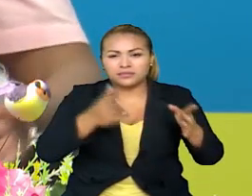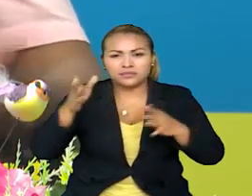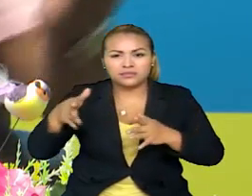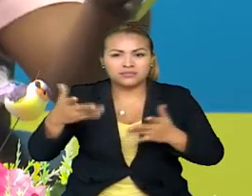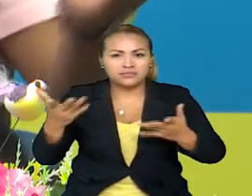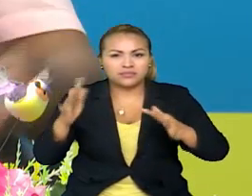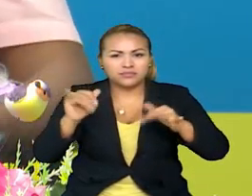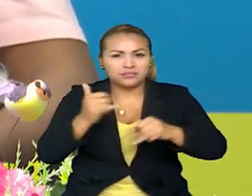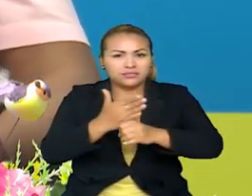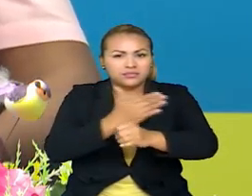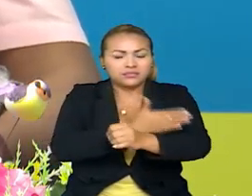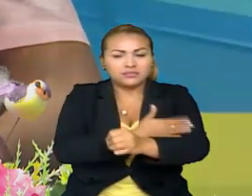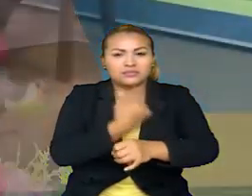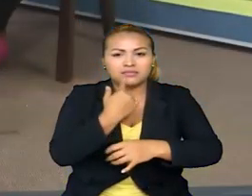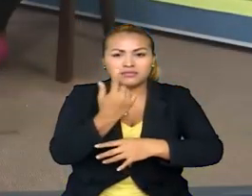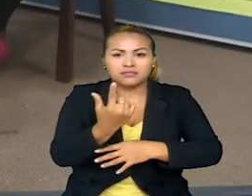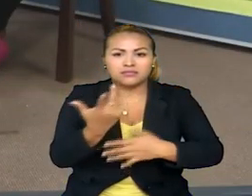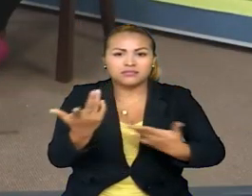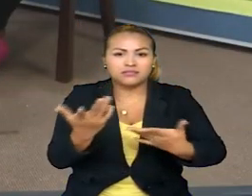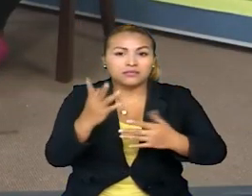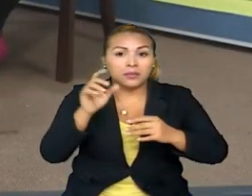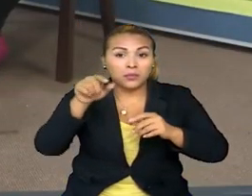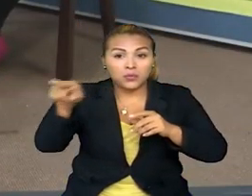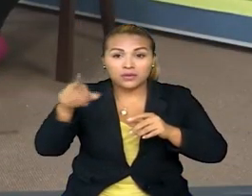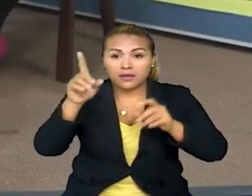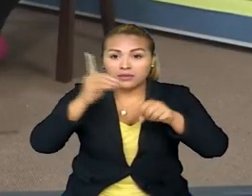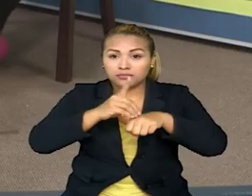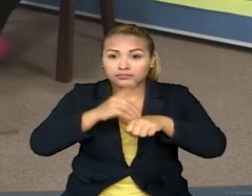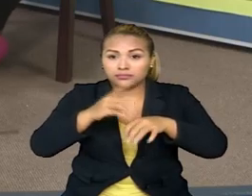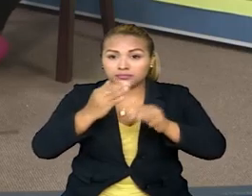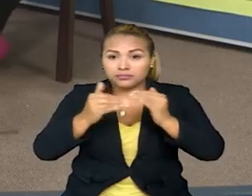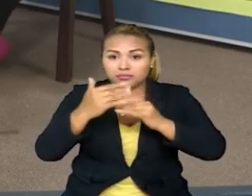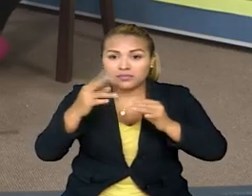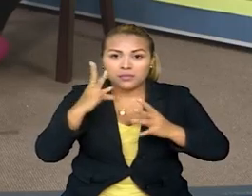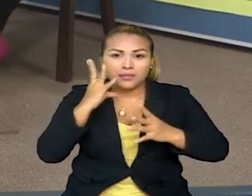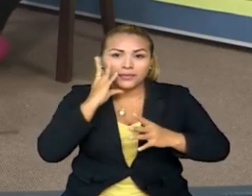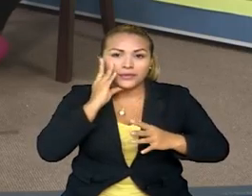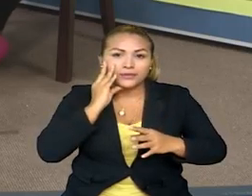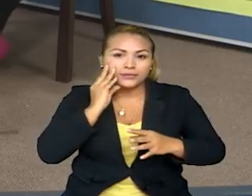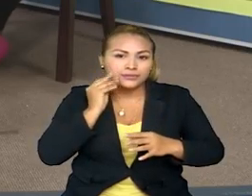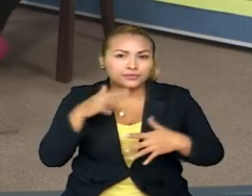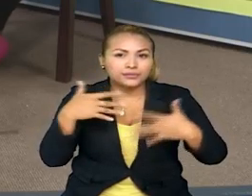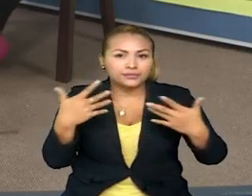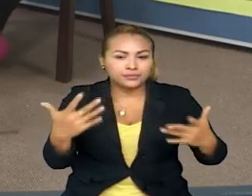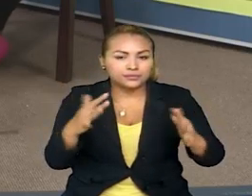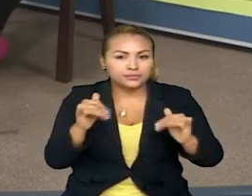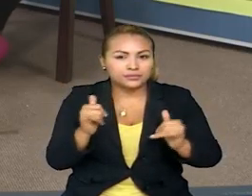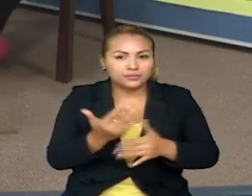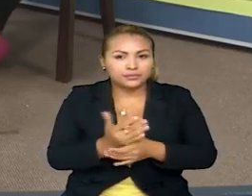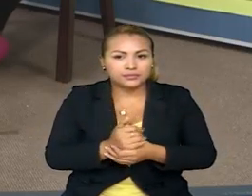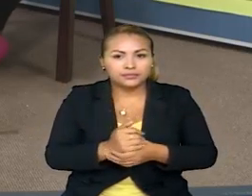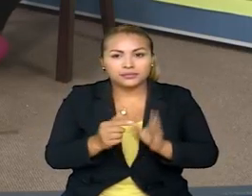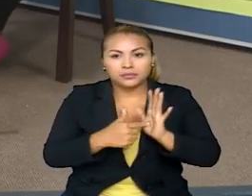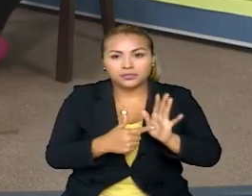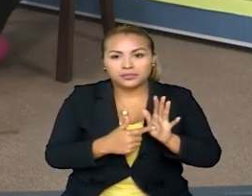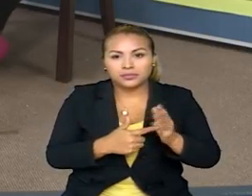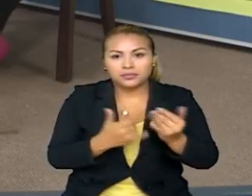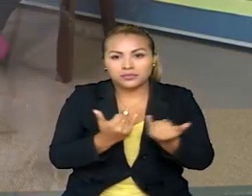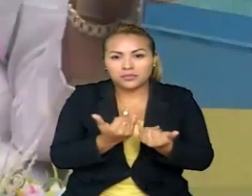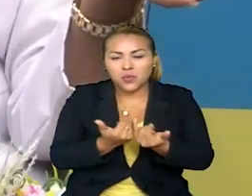lo conocemos por usted como más despierta no pues el clic es como es como la avispa sin el polen de